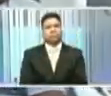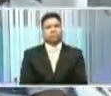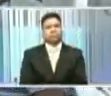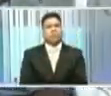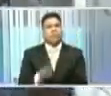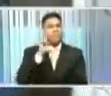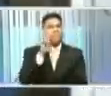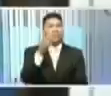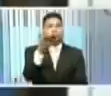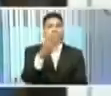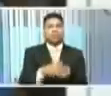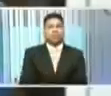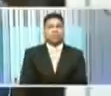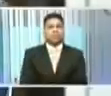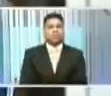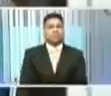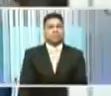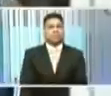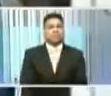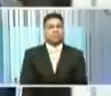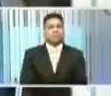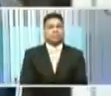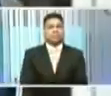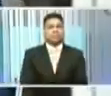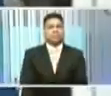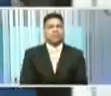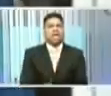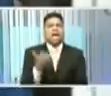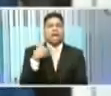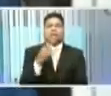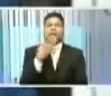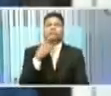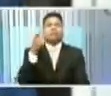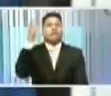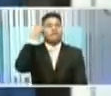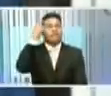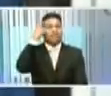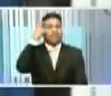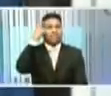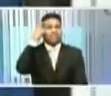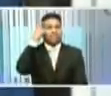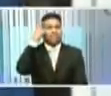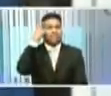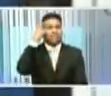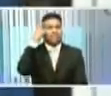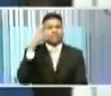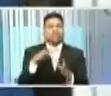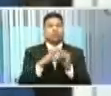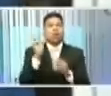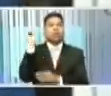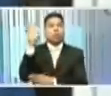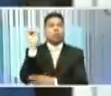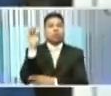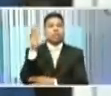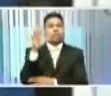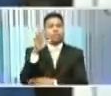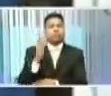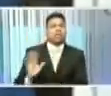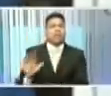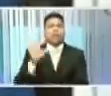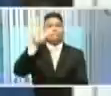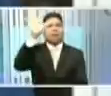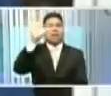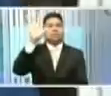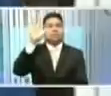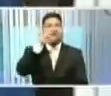Fíjense ustedes. Hay que fijar la fecha del Congreso de la Patria, de